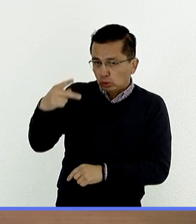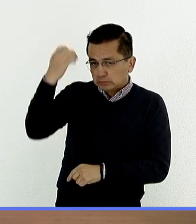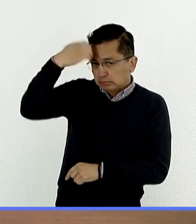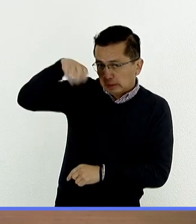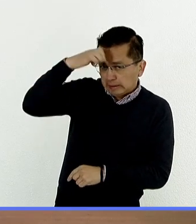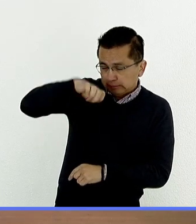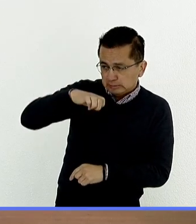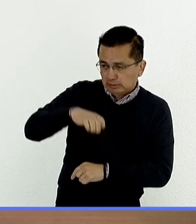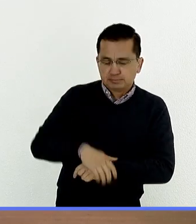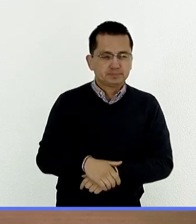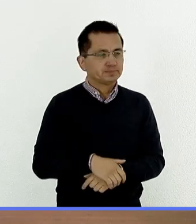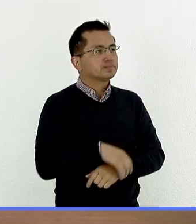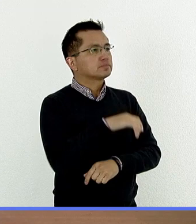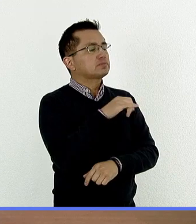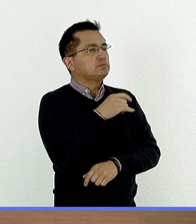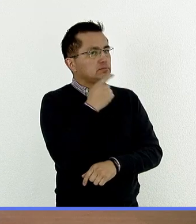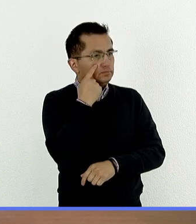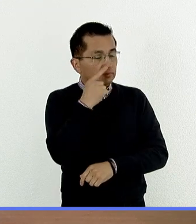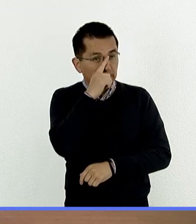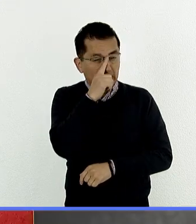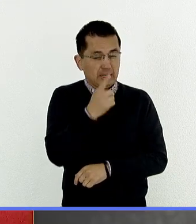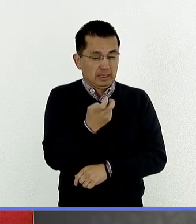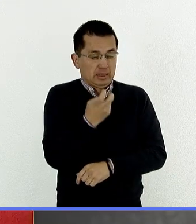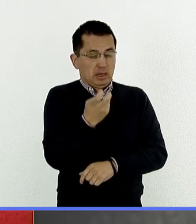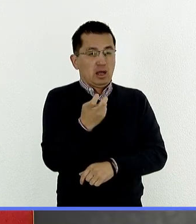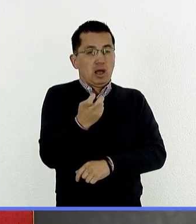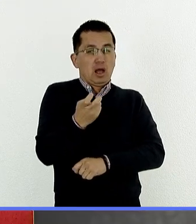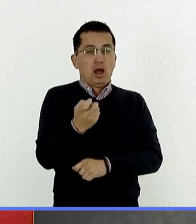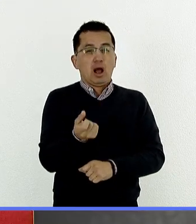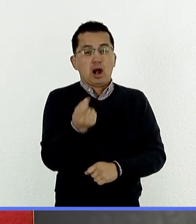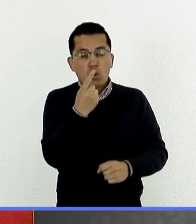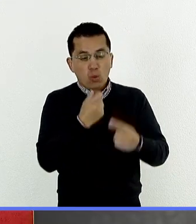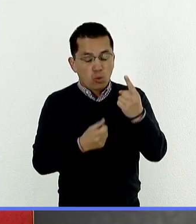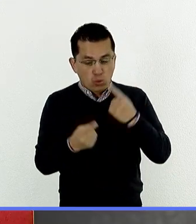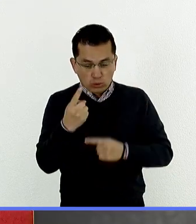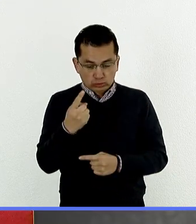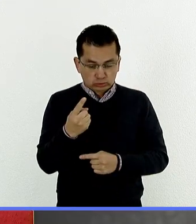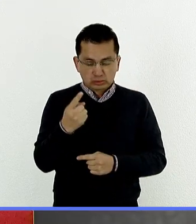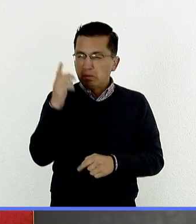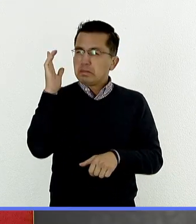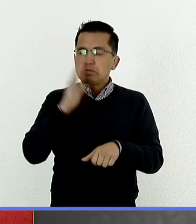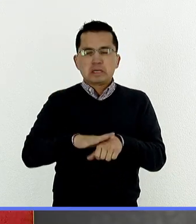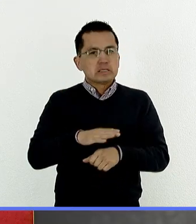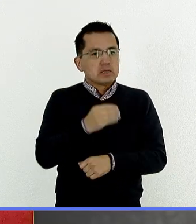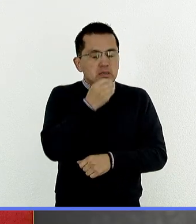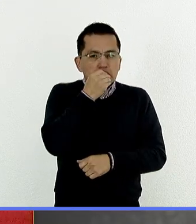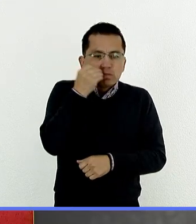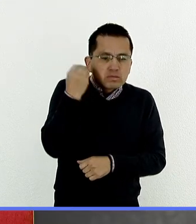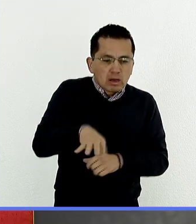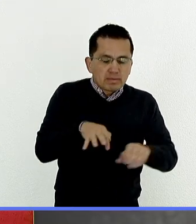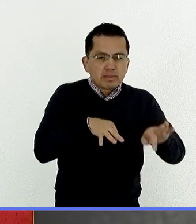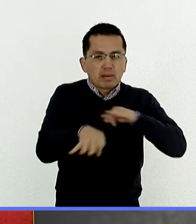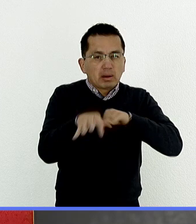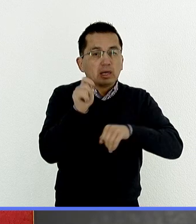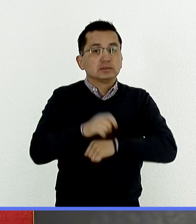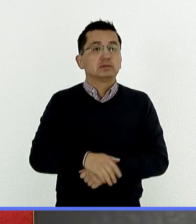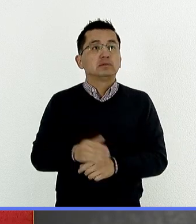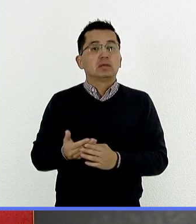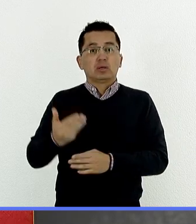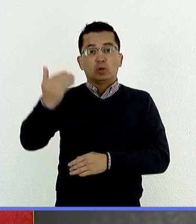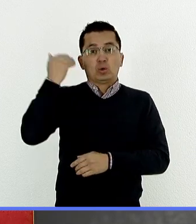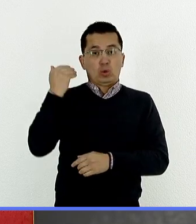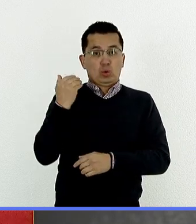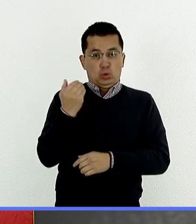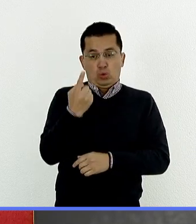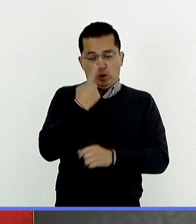de los trabajos más apreciados son de dos jovencitas el año pasado que en una